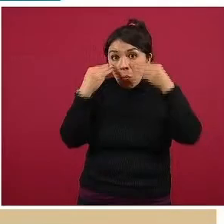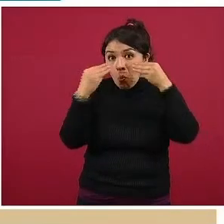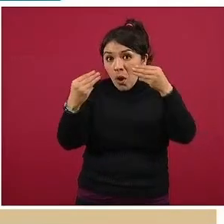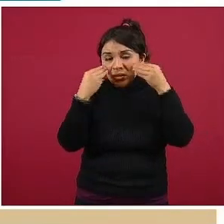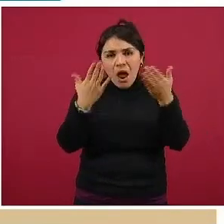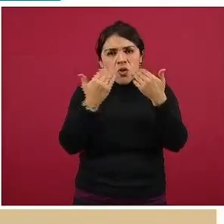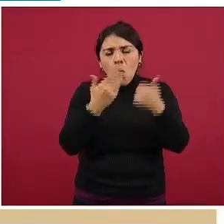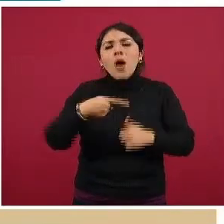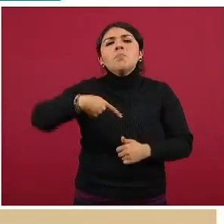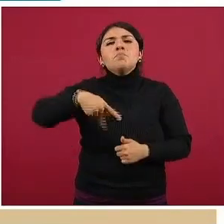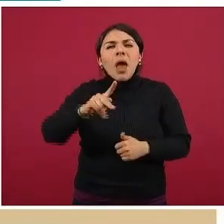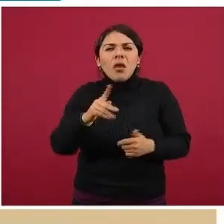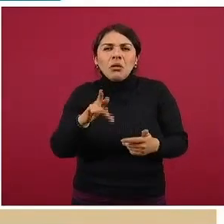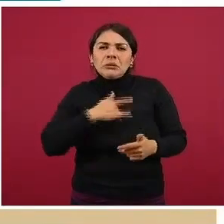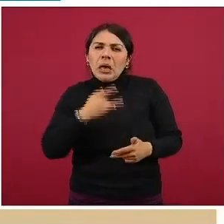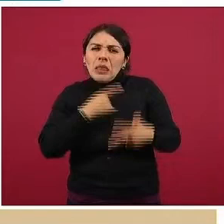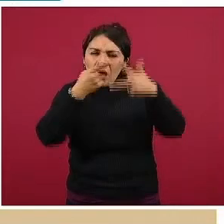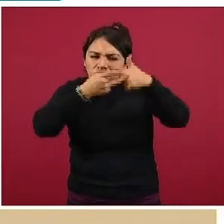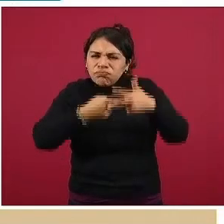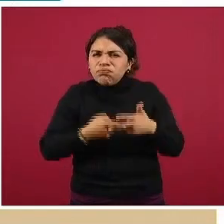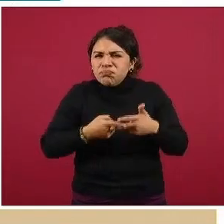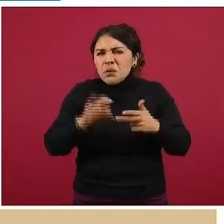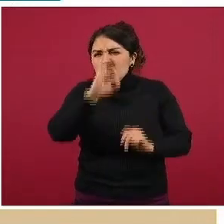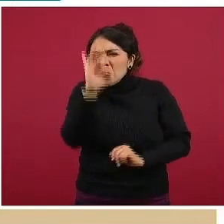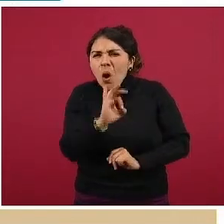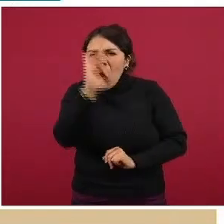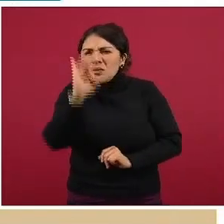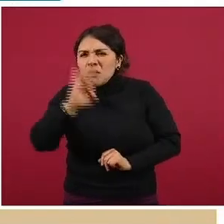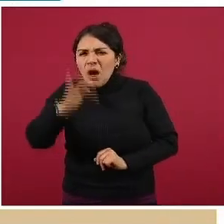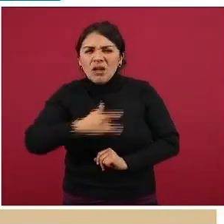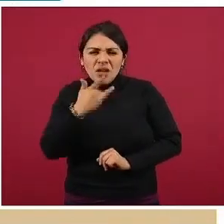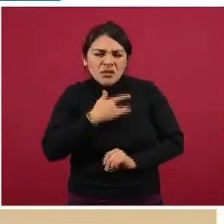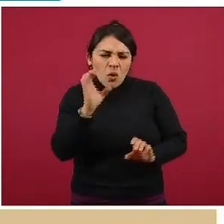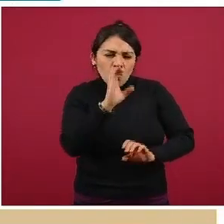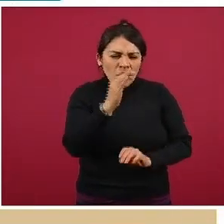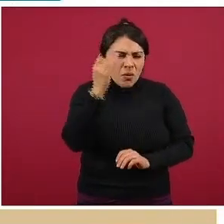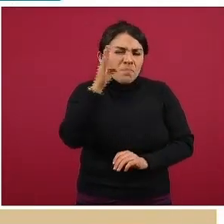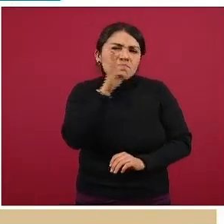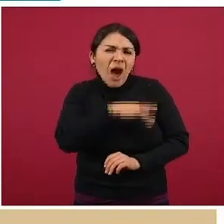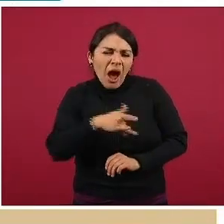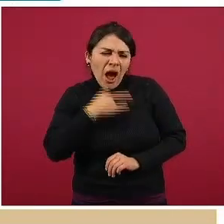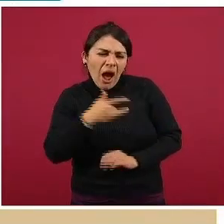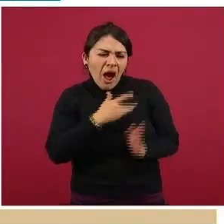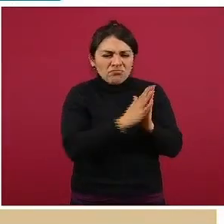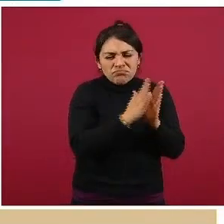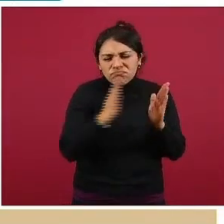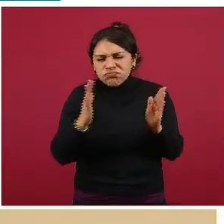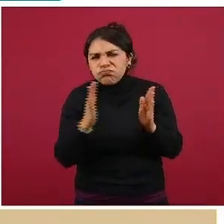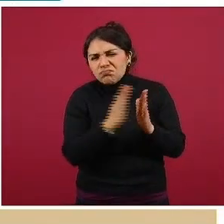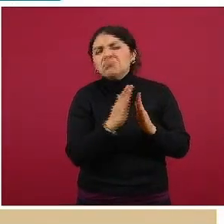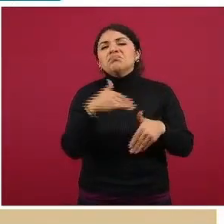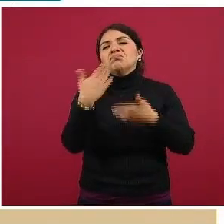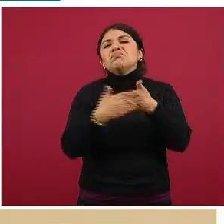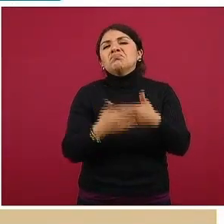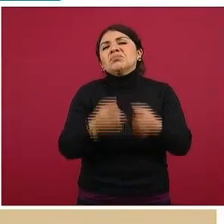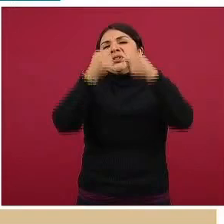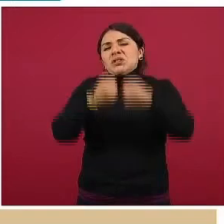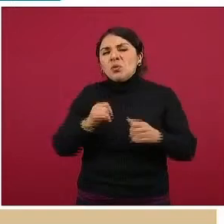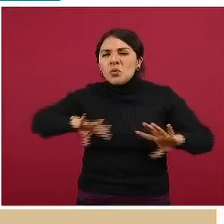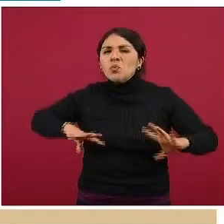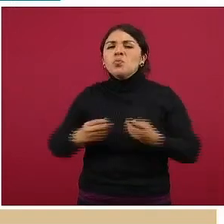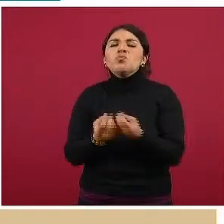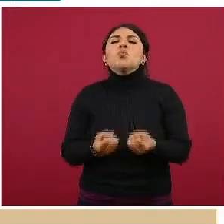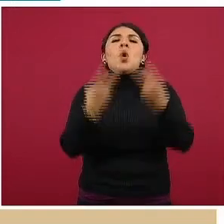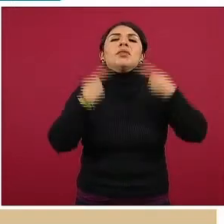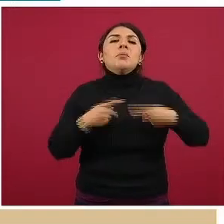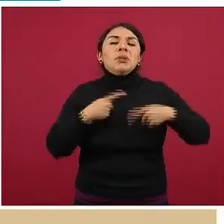la proporción de positividad de la semana específica en la que iniciaron síntomas, se puede tener una estimación de este grupo de personas